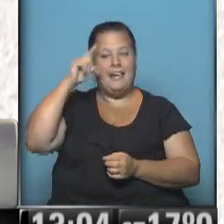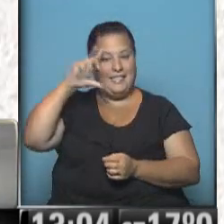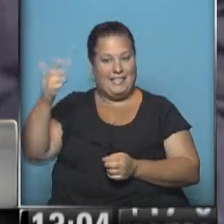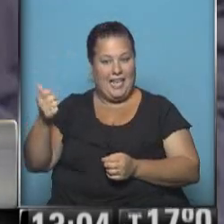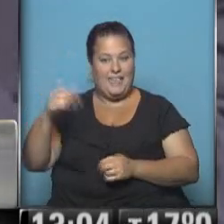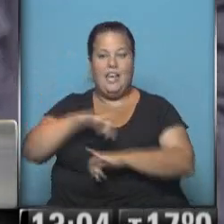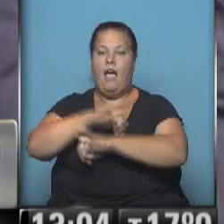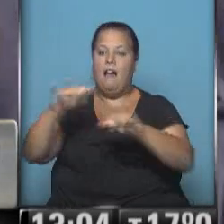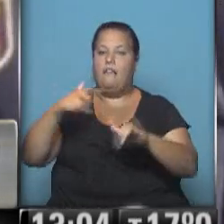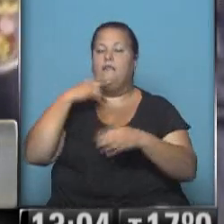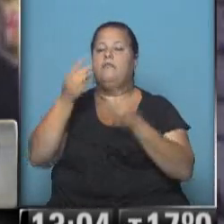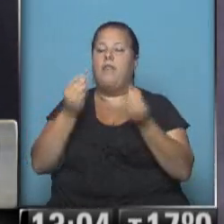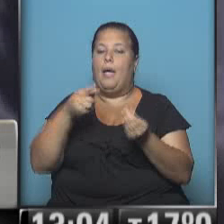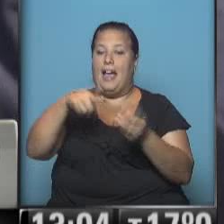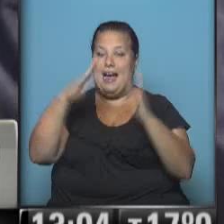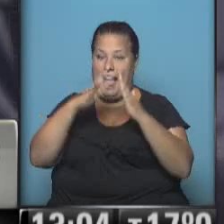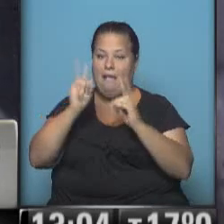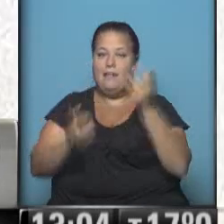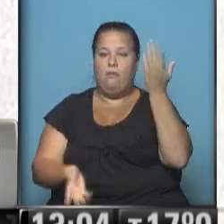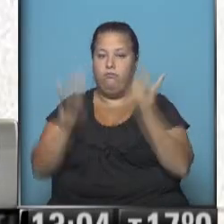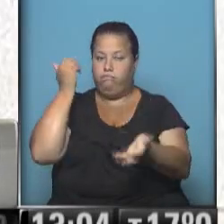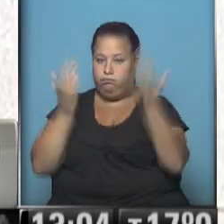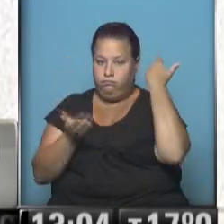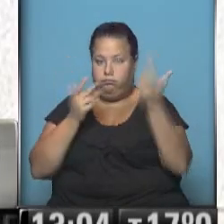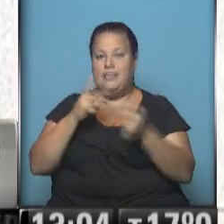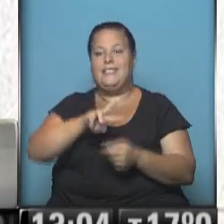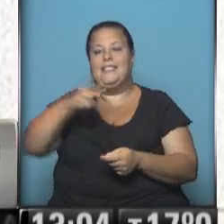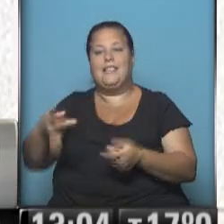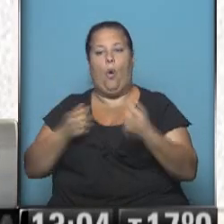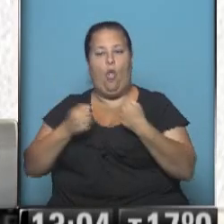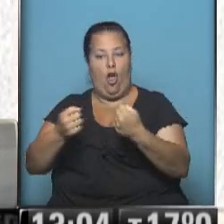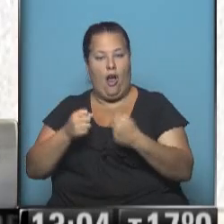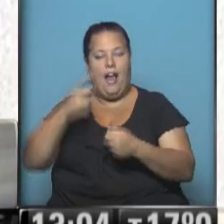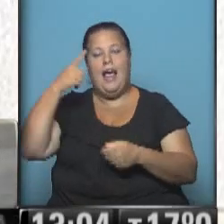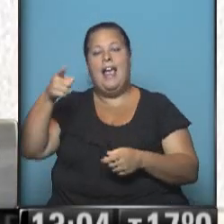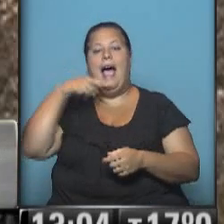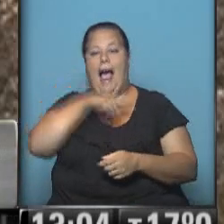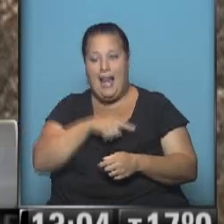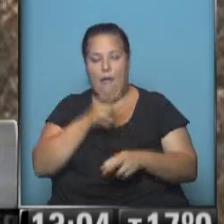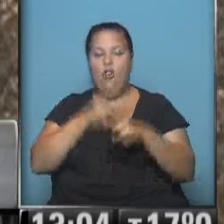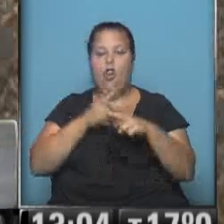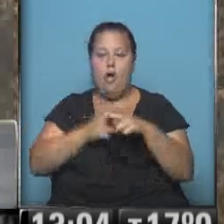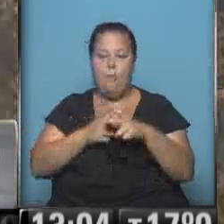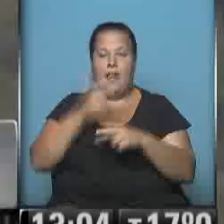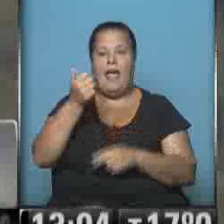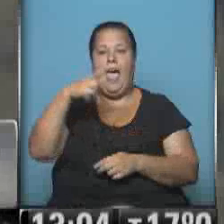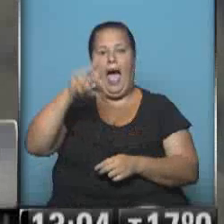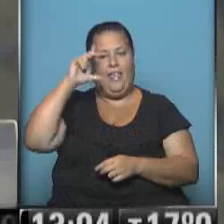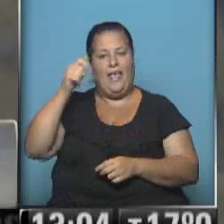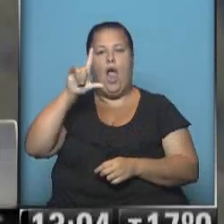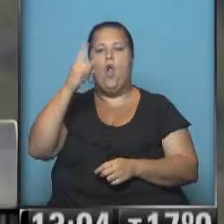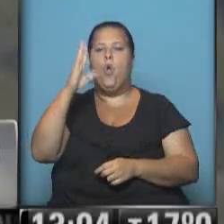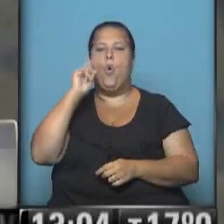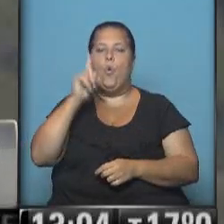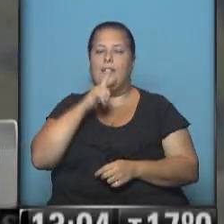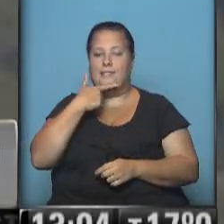estas determinaciones y esta es la casa que allanaron del copiloto de nacionalidad alemana y de nombre Andrea Lubitz.